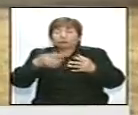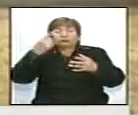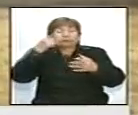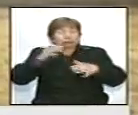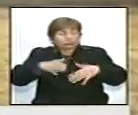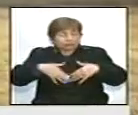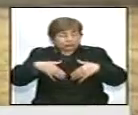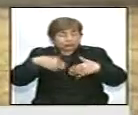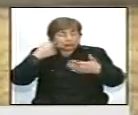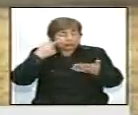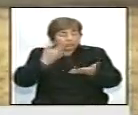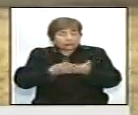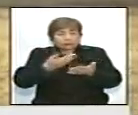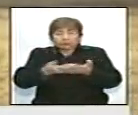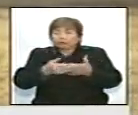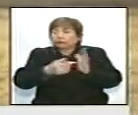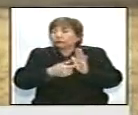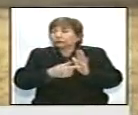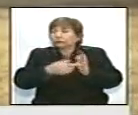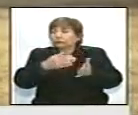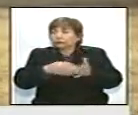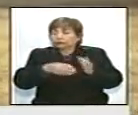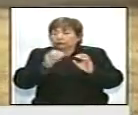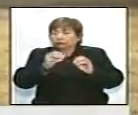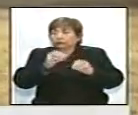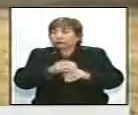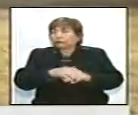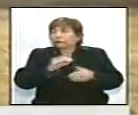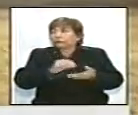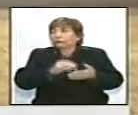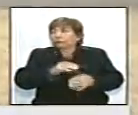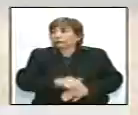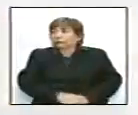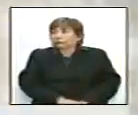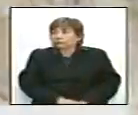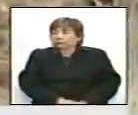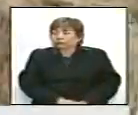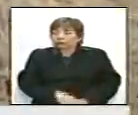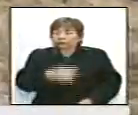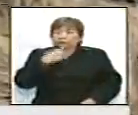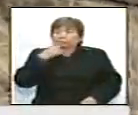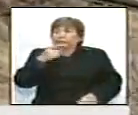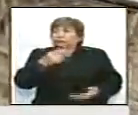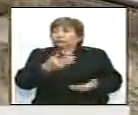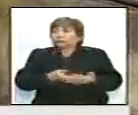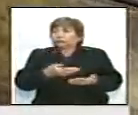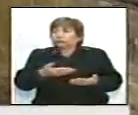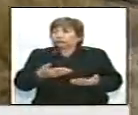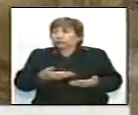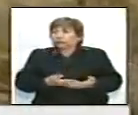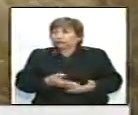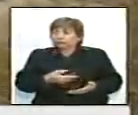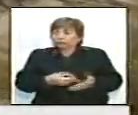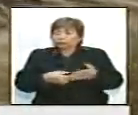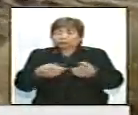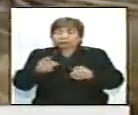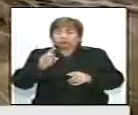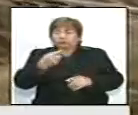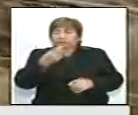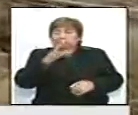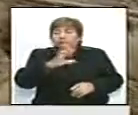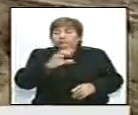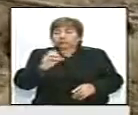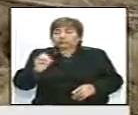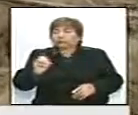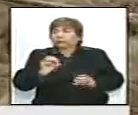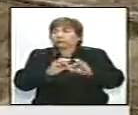poder beneficiar a los agricultores en esta zona. Esta escasez afecta a más de 1.500 familias